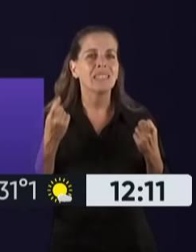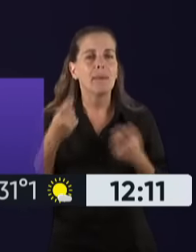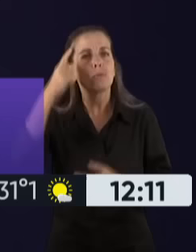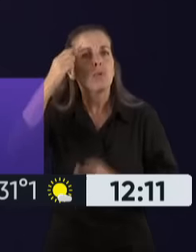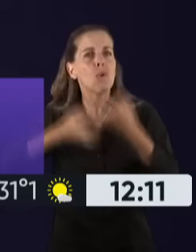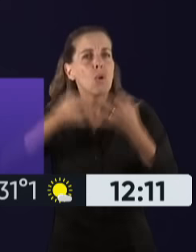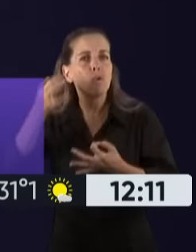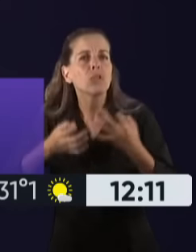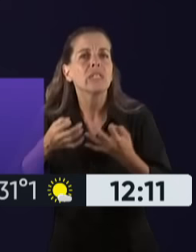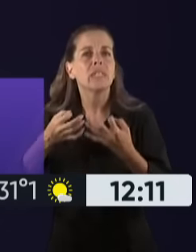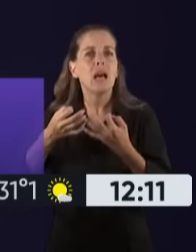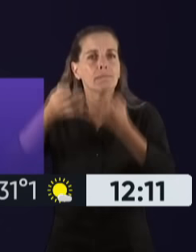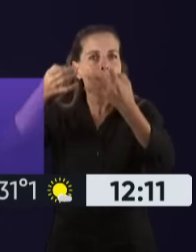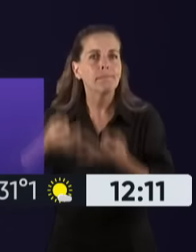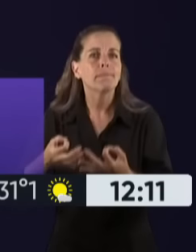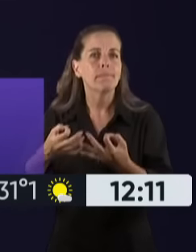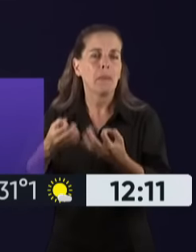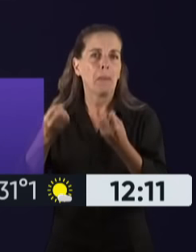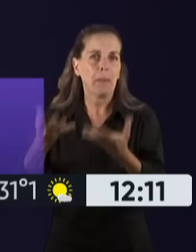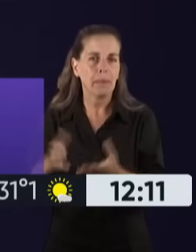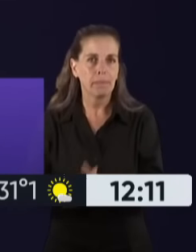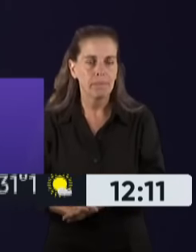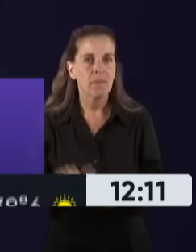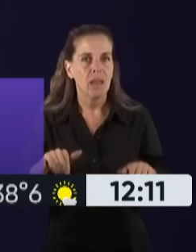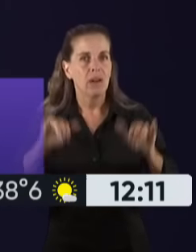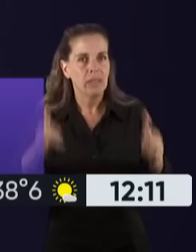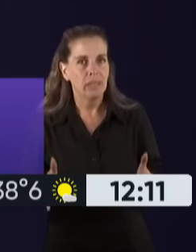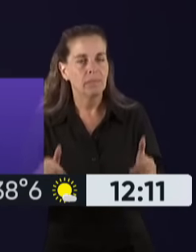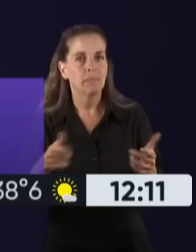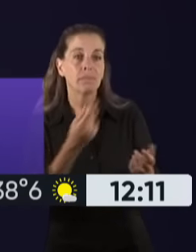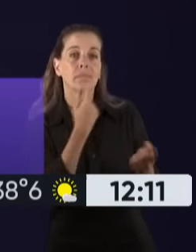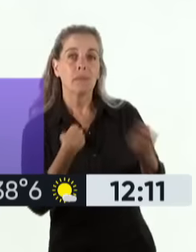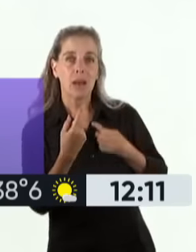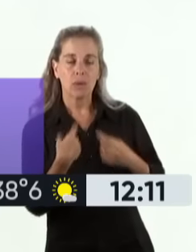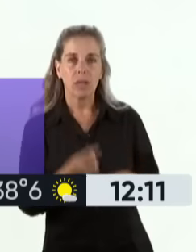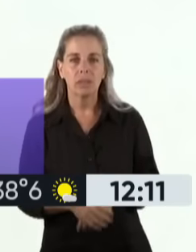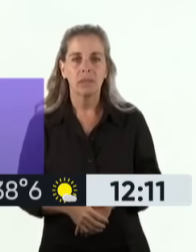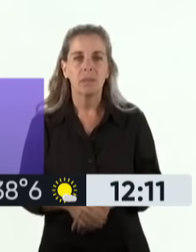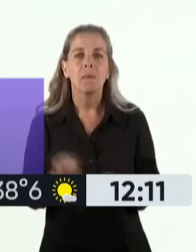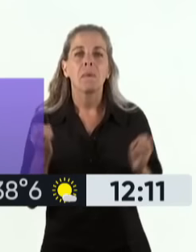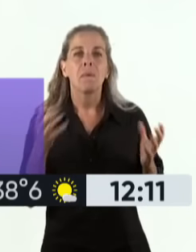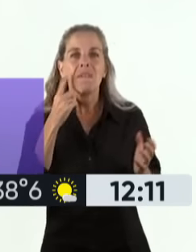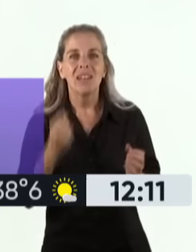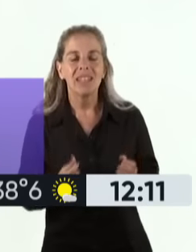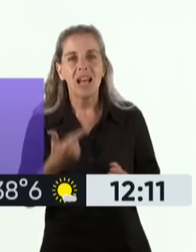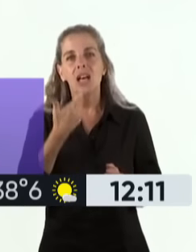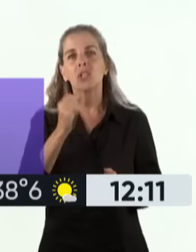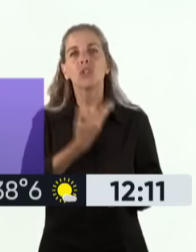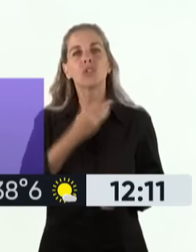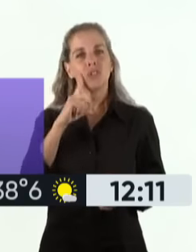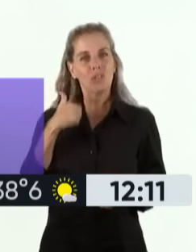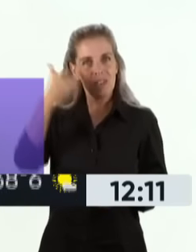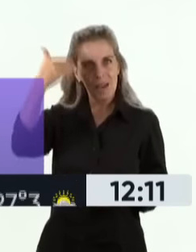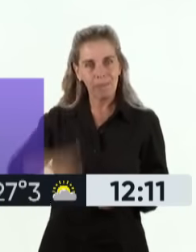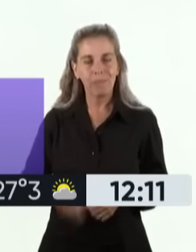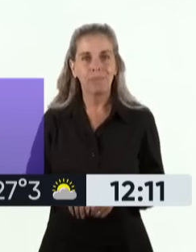independiente y una justicia que esté a la altura de las circunstancias Ahora sí los escucho Qué tal bocero cómo está Sofía rojas para noticias